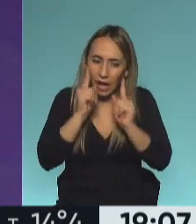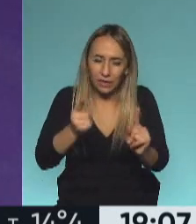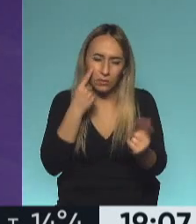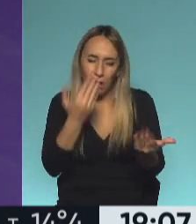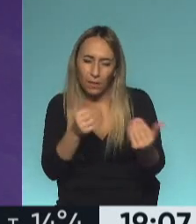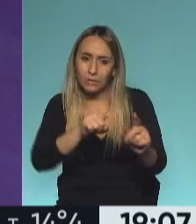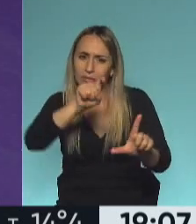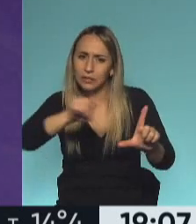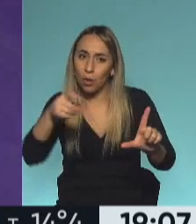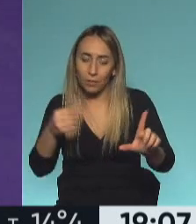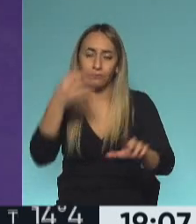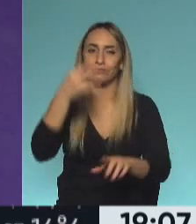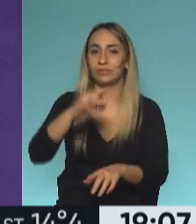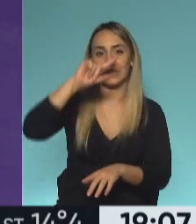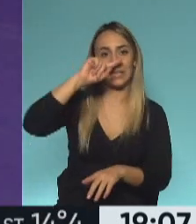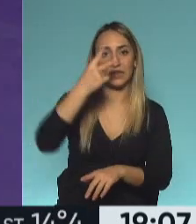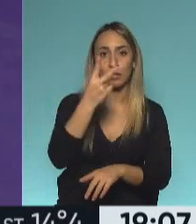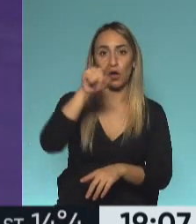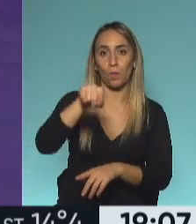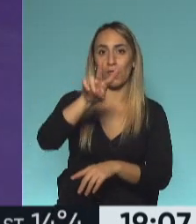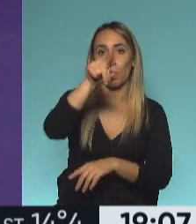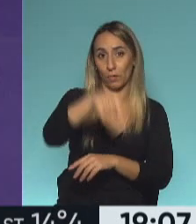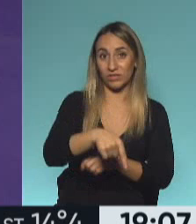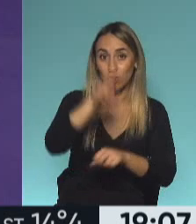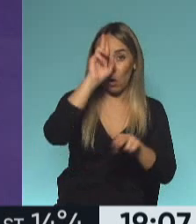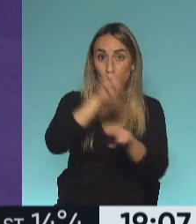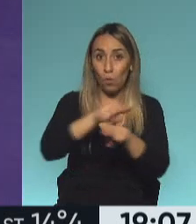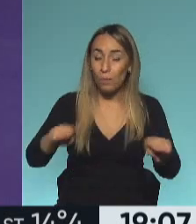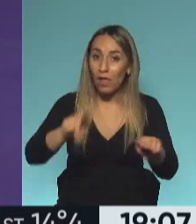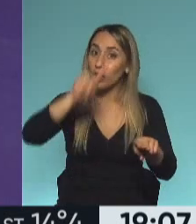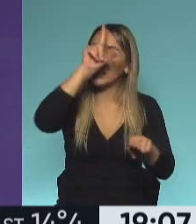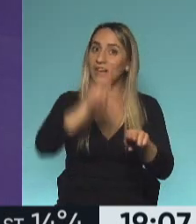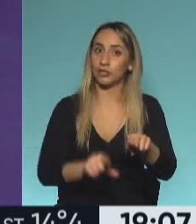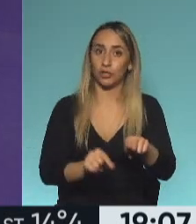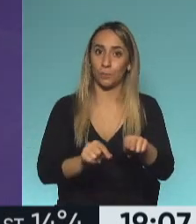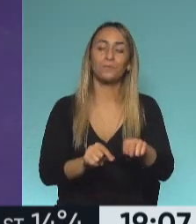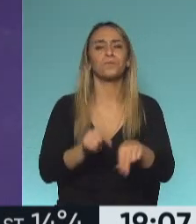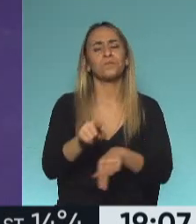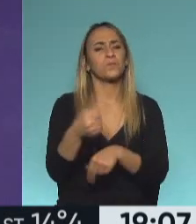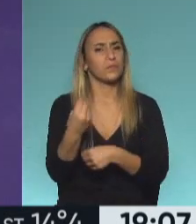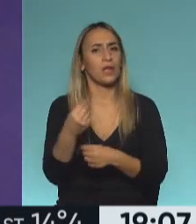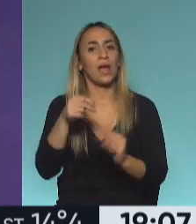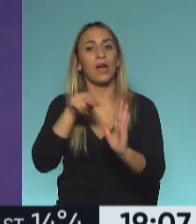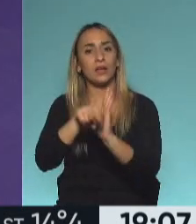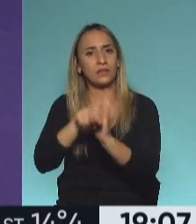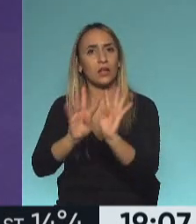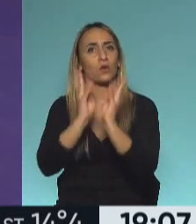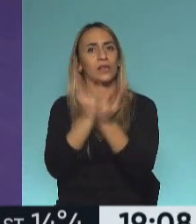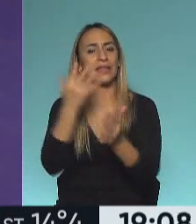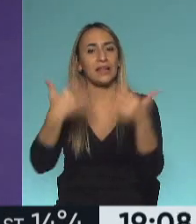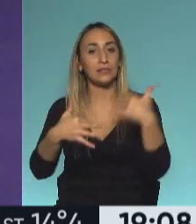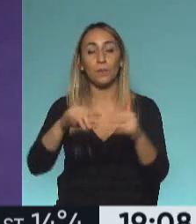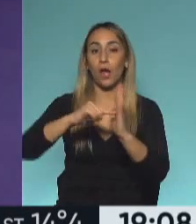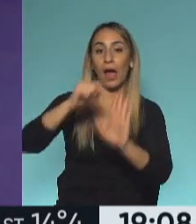atención. 72,2% es el porcentaje de esa ocupación a nivel de la nación. ¿Qué pasa con las camas UTI a nivel AMBA?